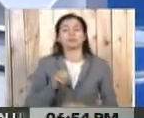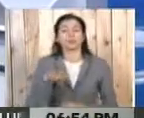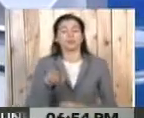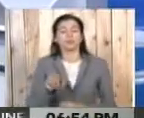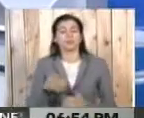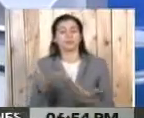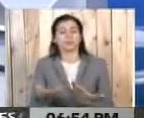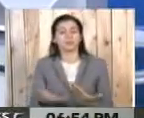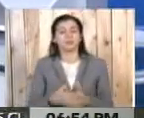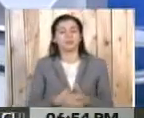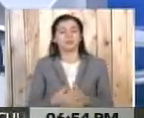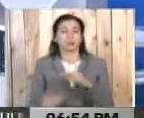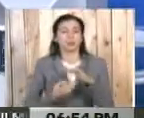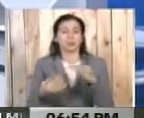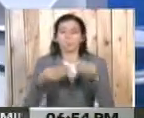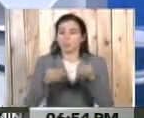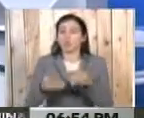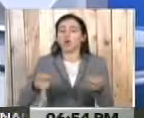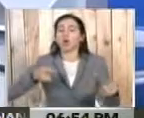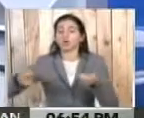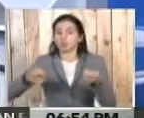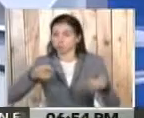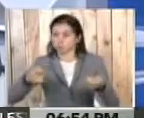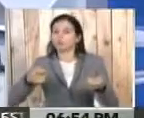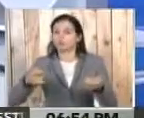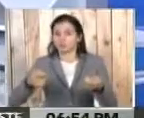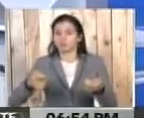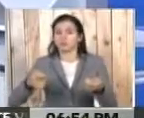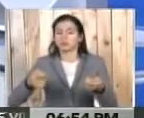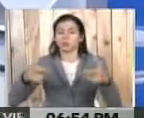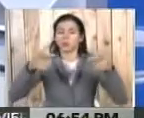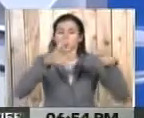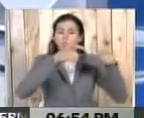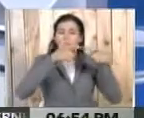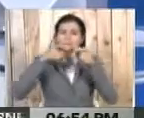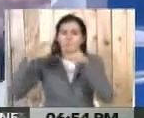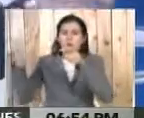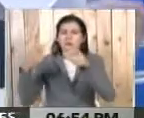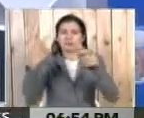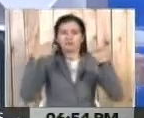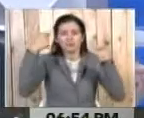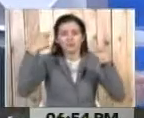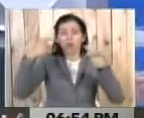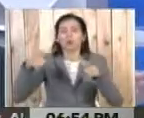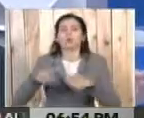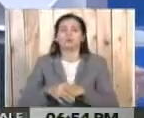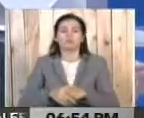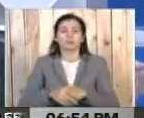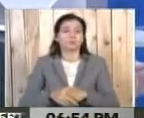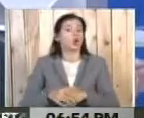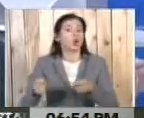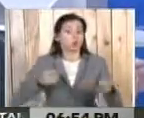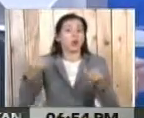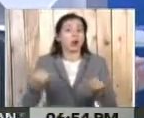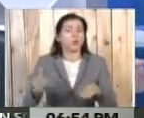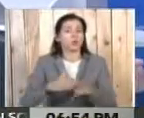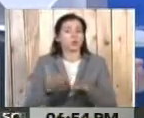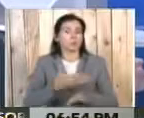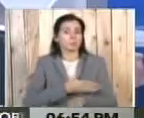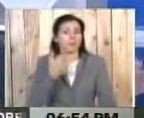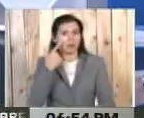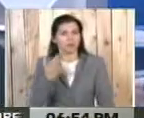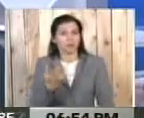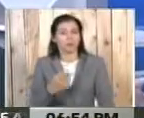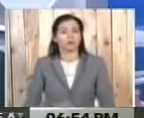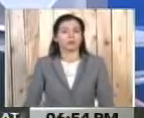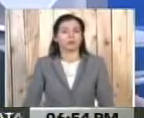adscritos de seguridad, han regulado la utilización de este artefacto por muchas cosas. Recientemente se vio una persona que